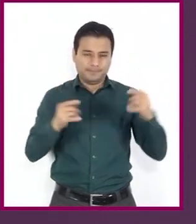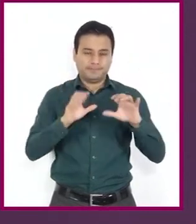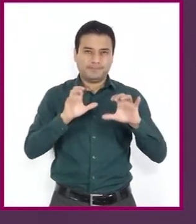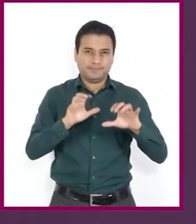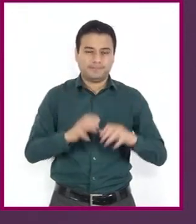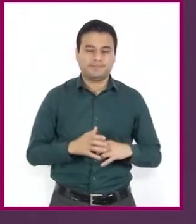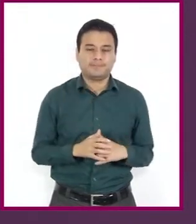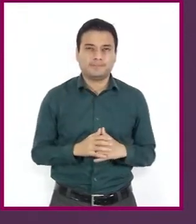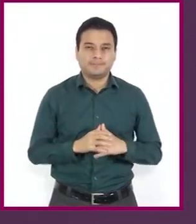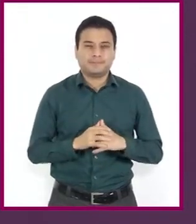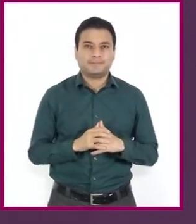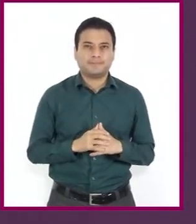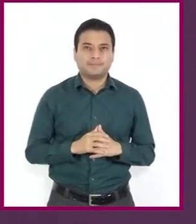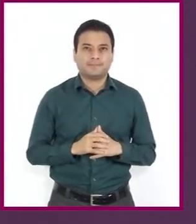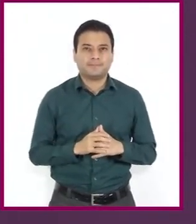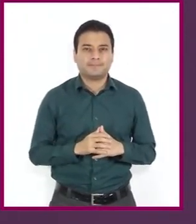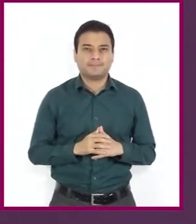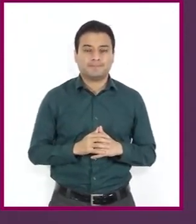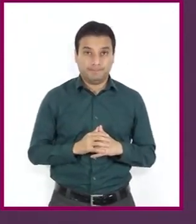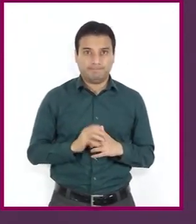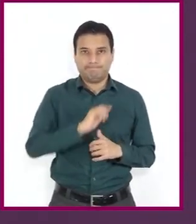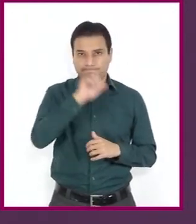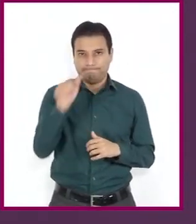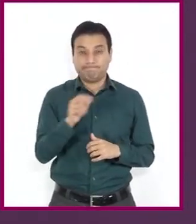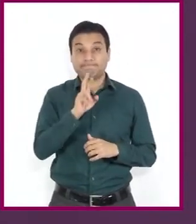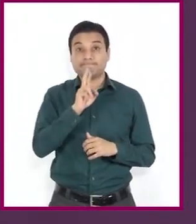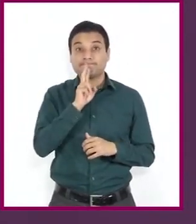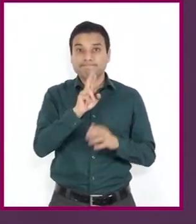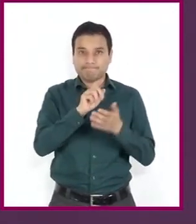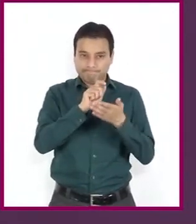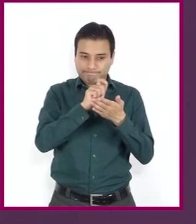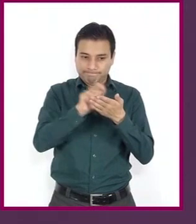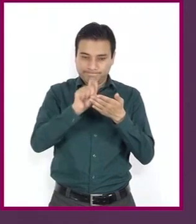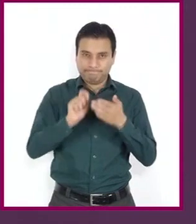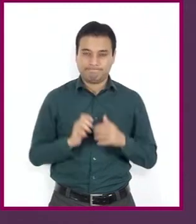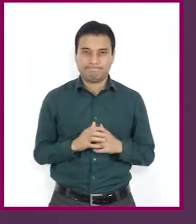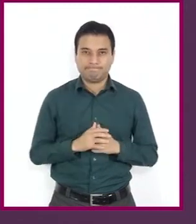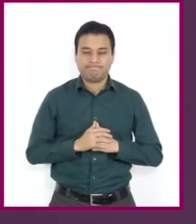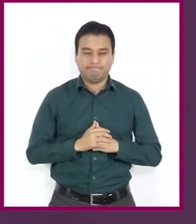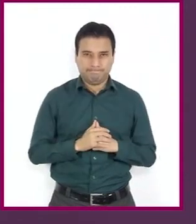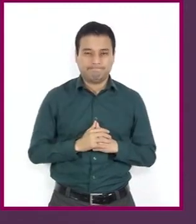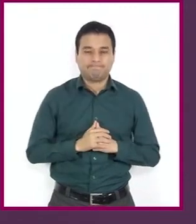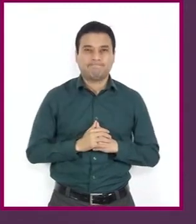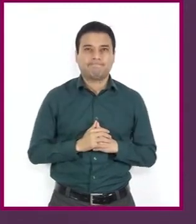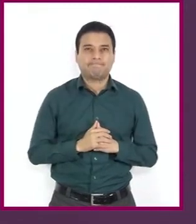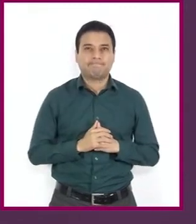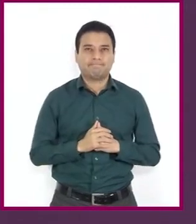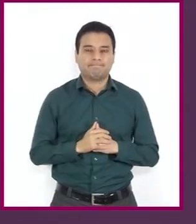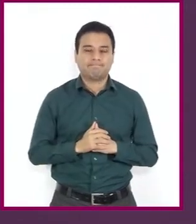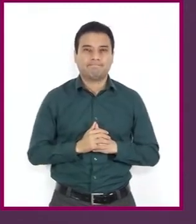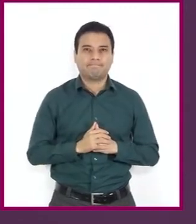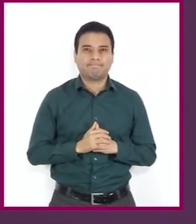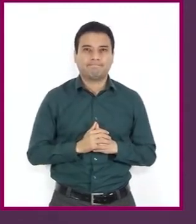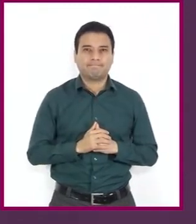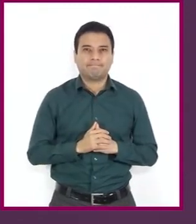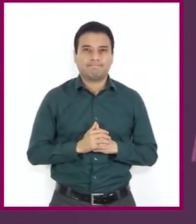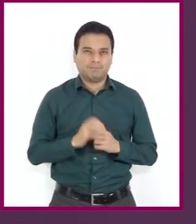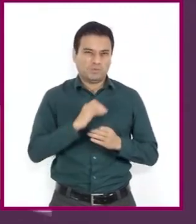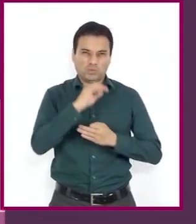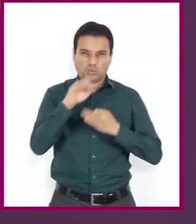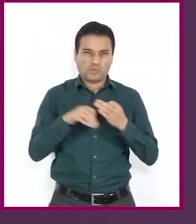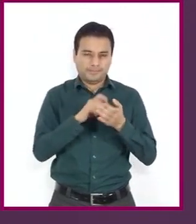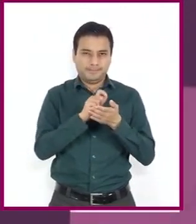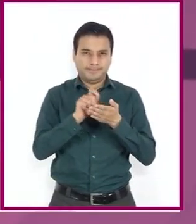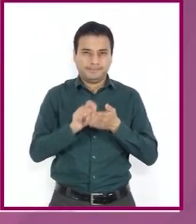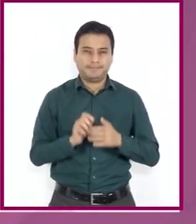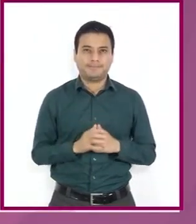de esta sesión, para así terminar de llenar la tabla en donde estamos registrando todos los elementos importantes de esta